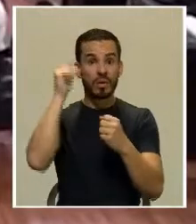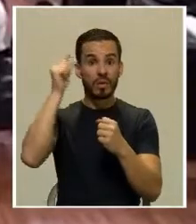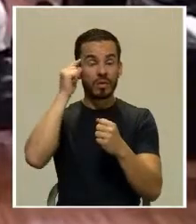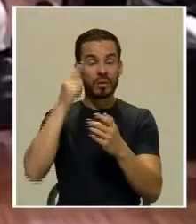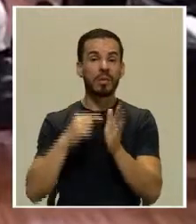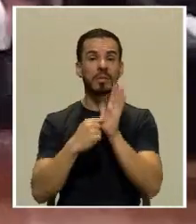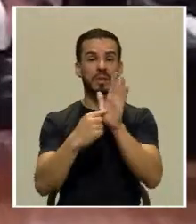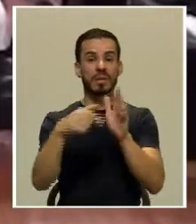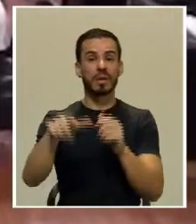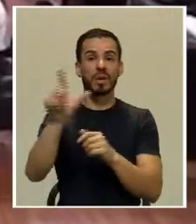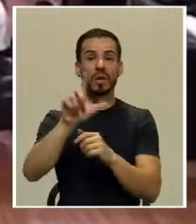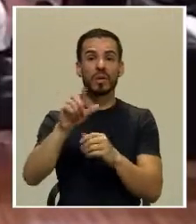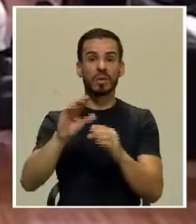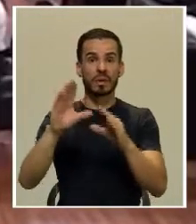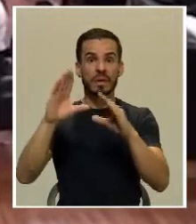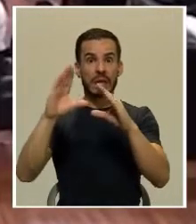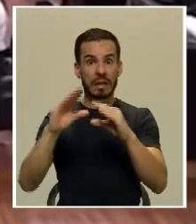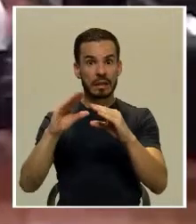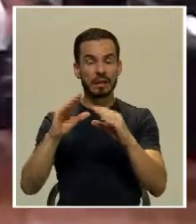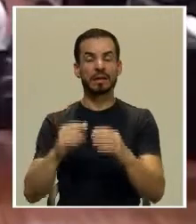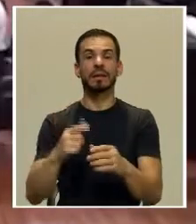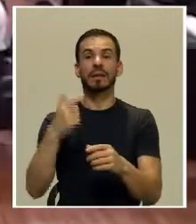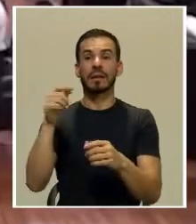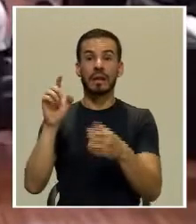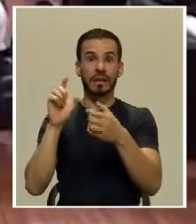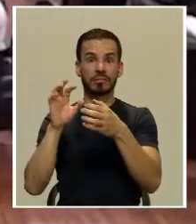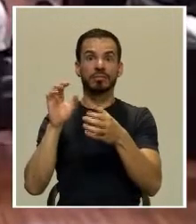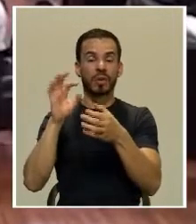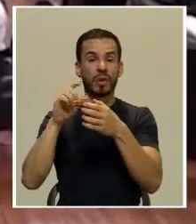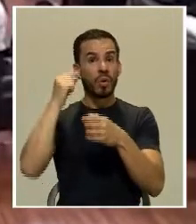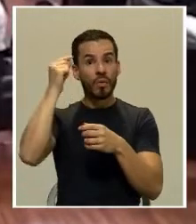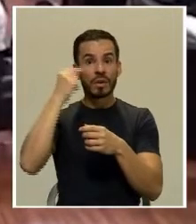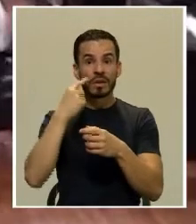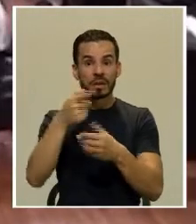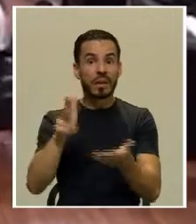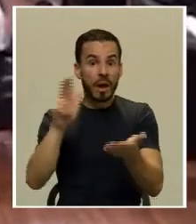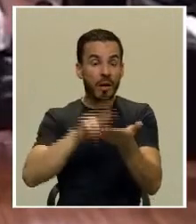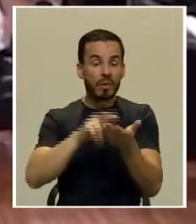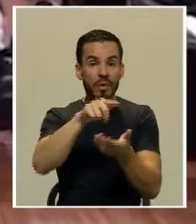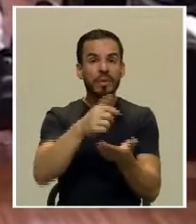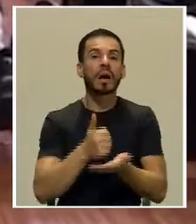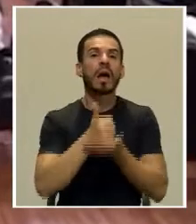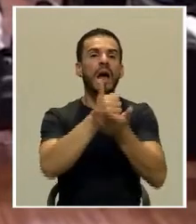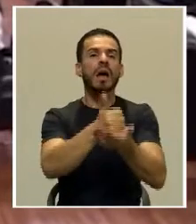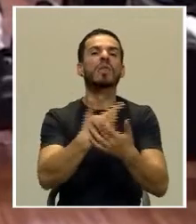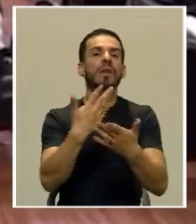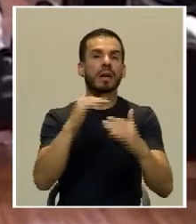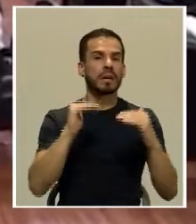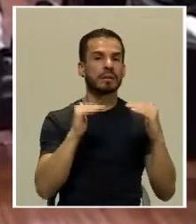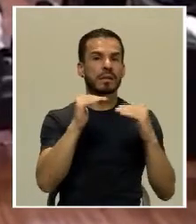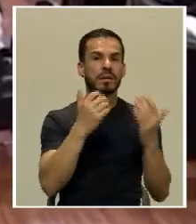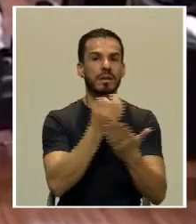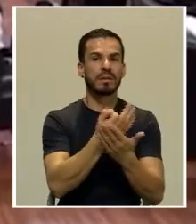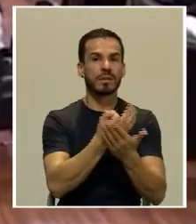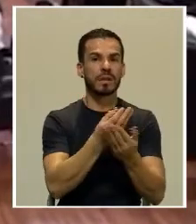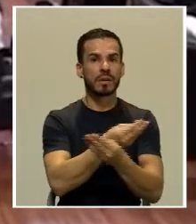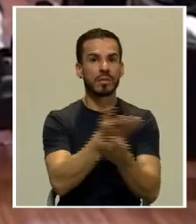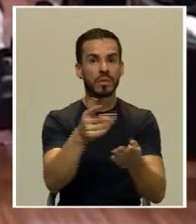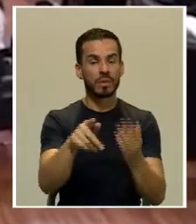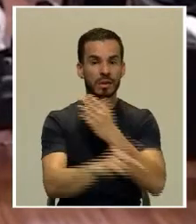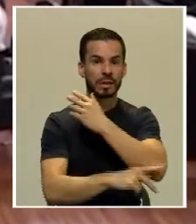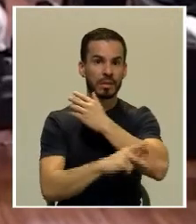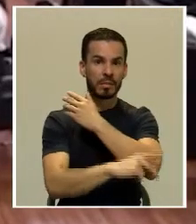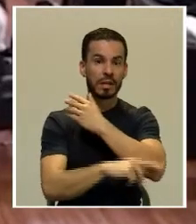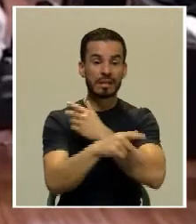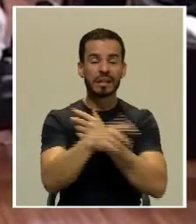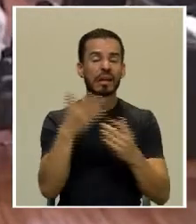Congreso fue presentado este lunes por la tarde. Según el gobierno, la aprobación de este presupuesto ayudaría a estabilizar las finanzas públicas del